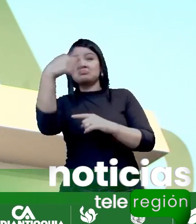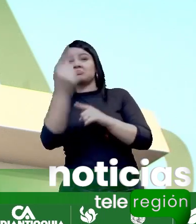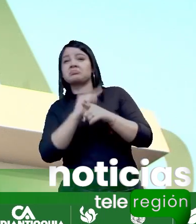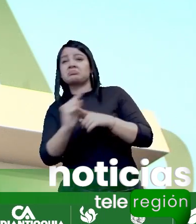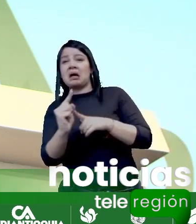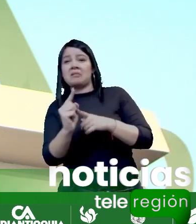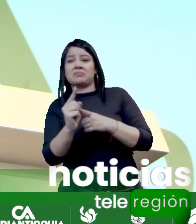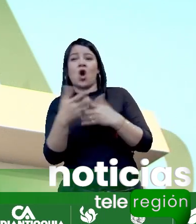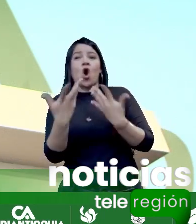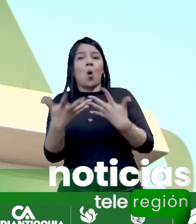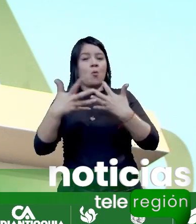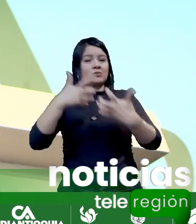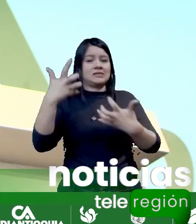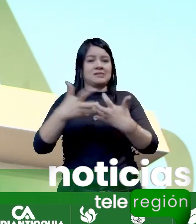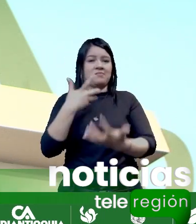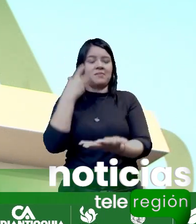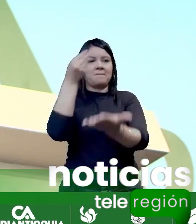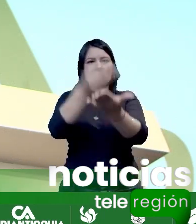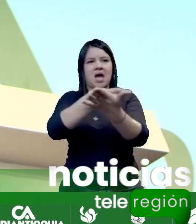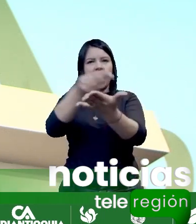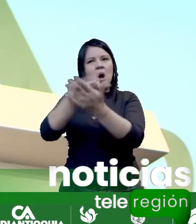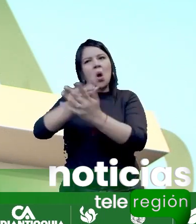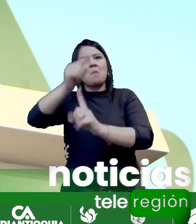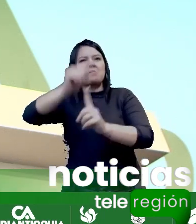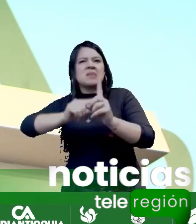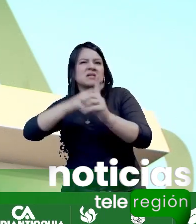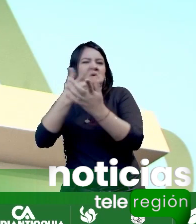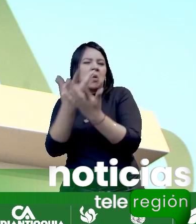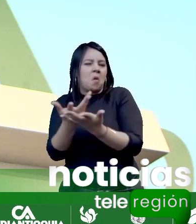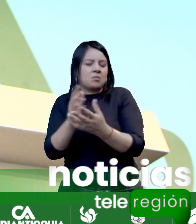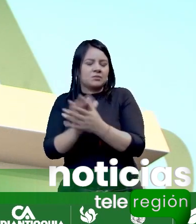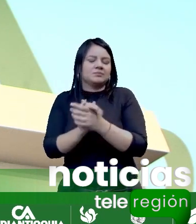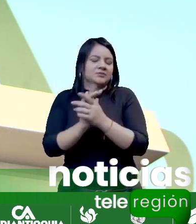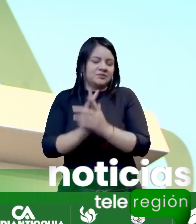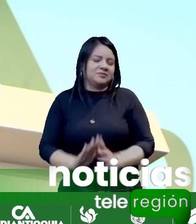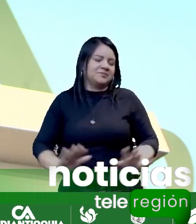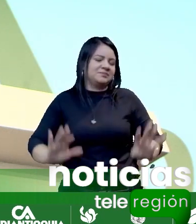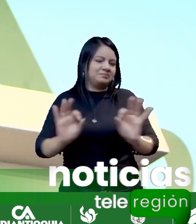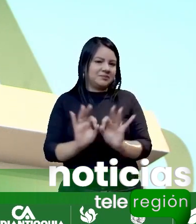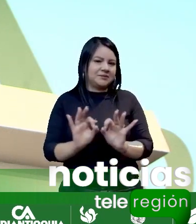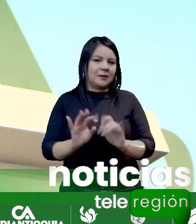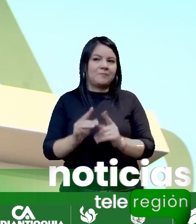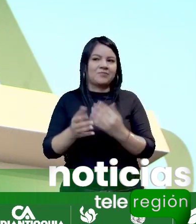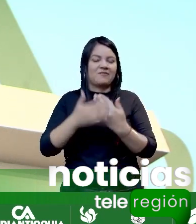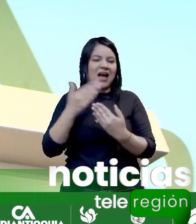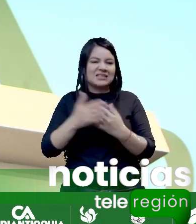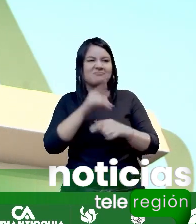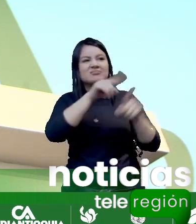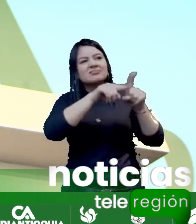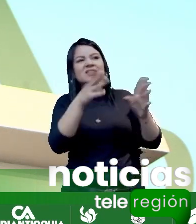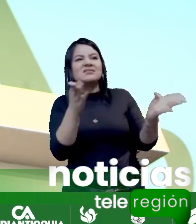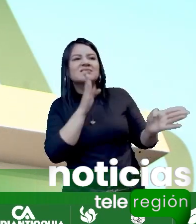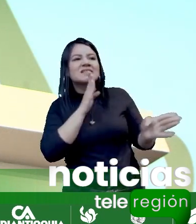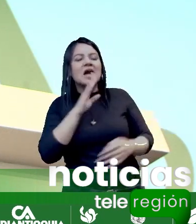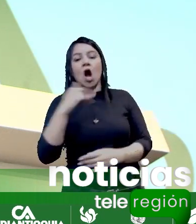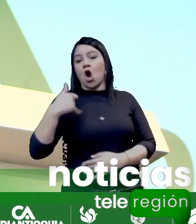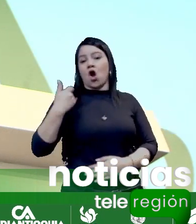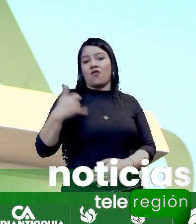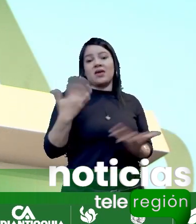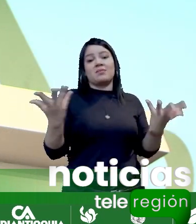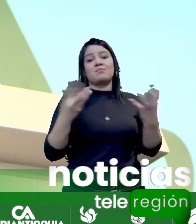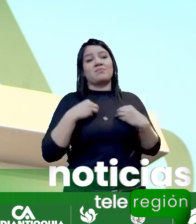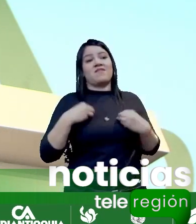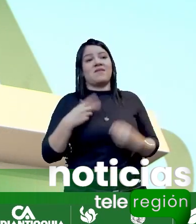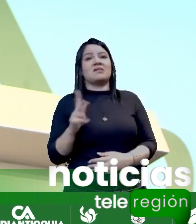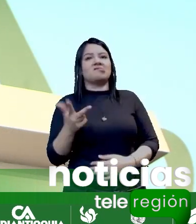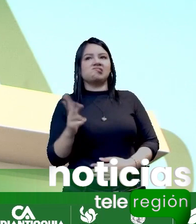nos pone el gobernador y los que nos hablará más tarde con líneas especiales de créditos para el joven rural para el campesino para